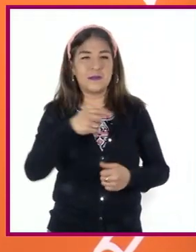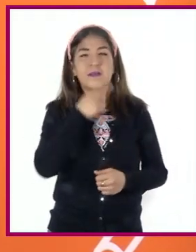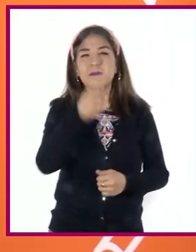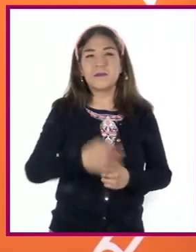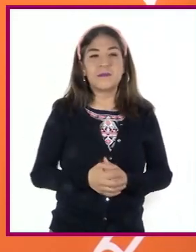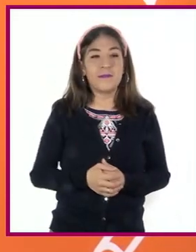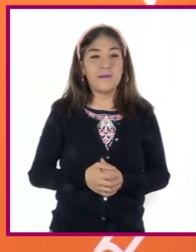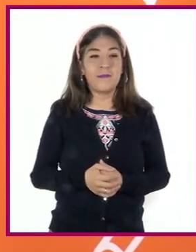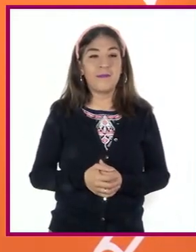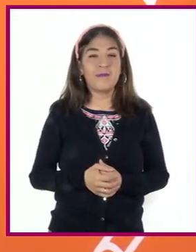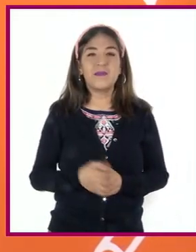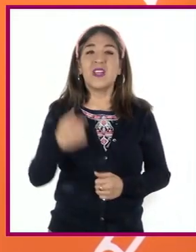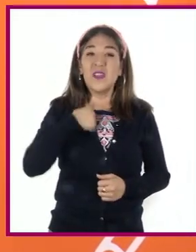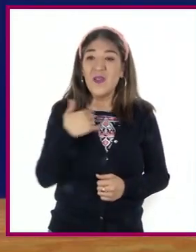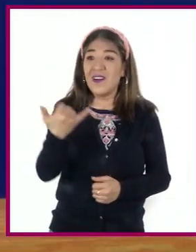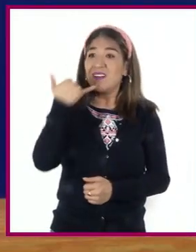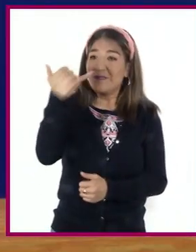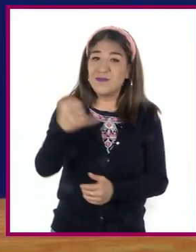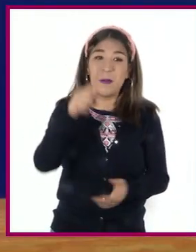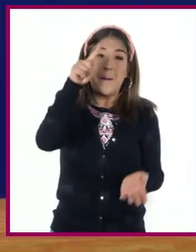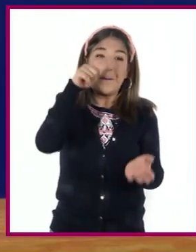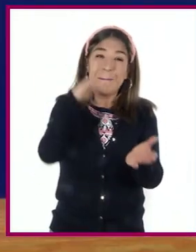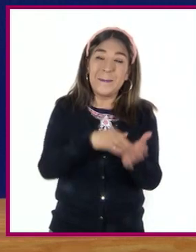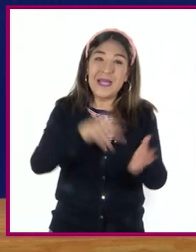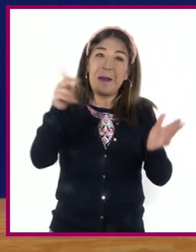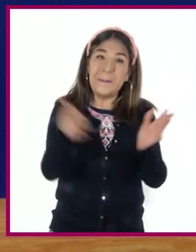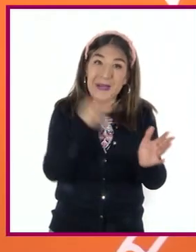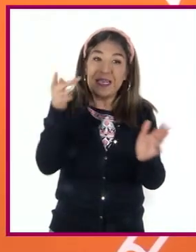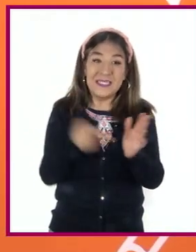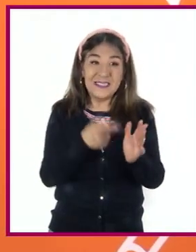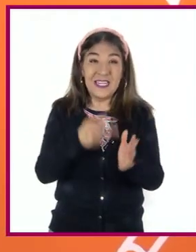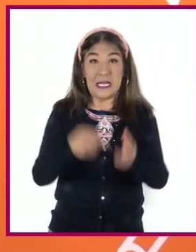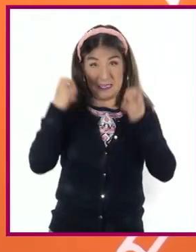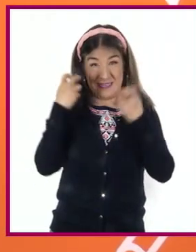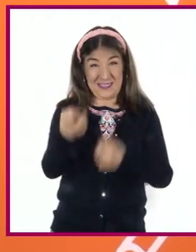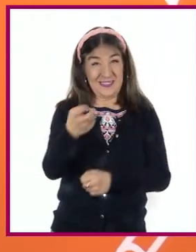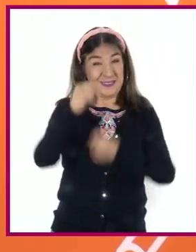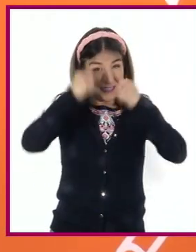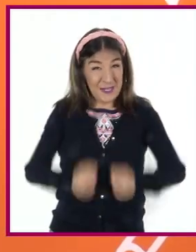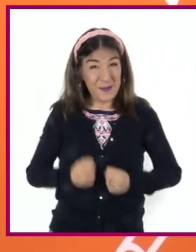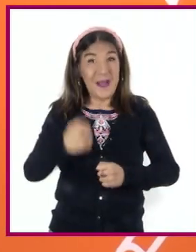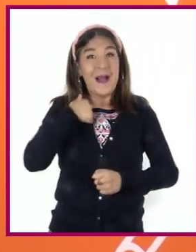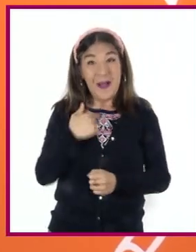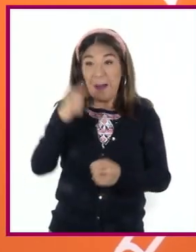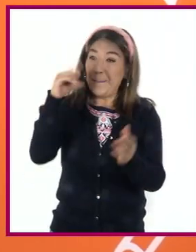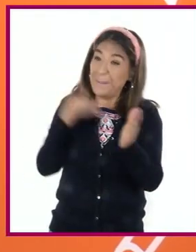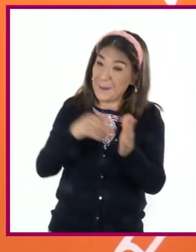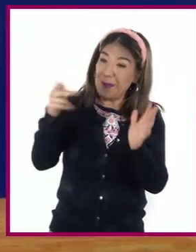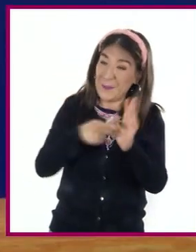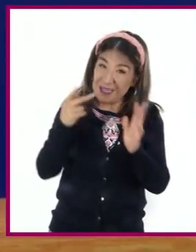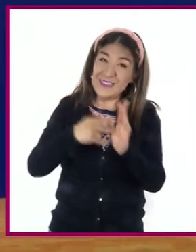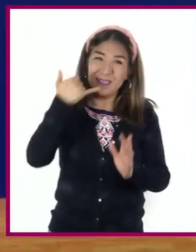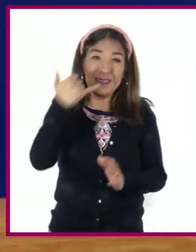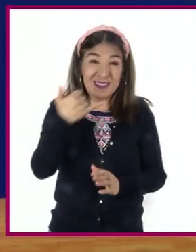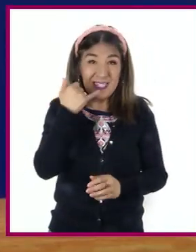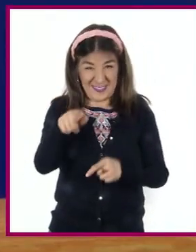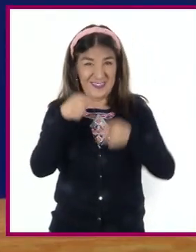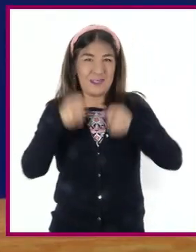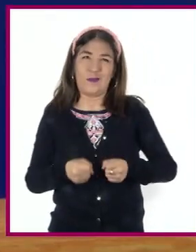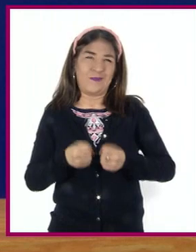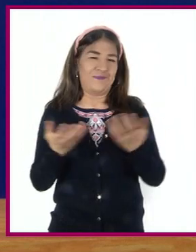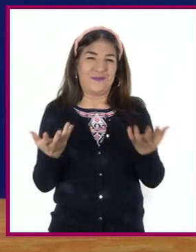se aumenta o disminuye a manera de exageración un aspecto o característica. Ejemplo,